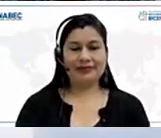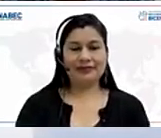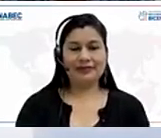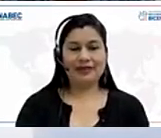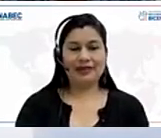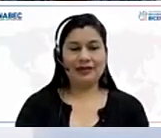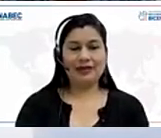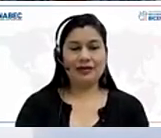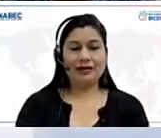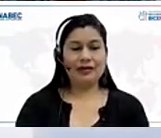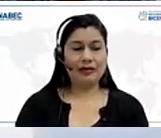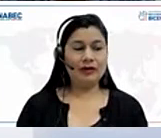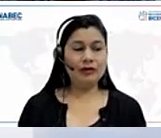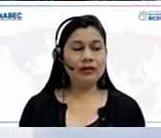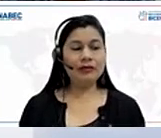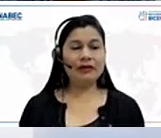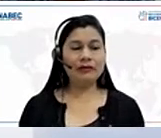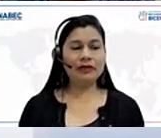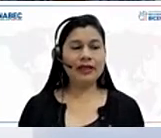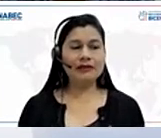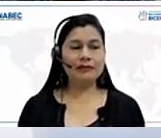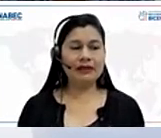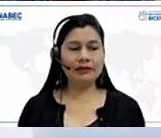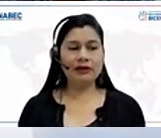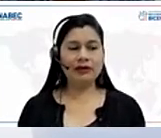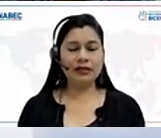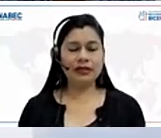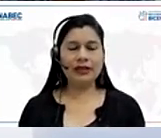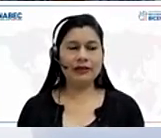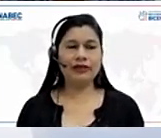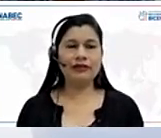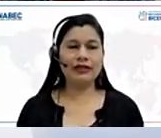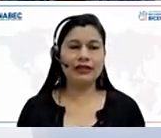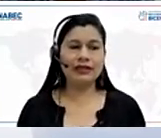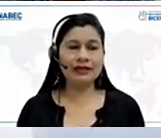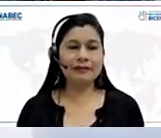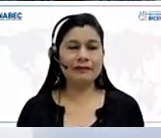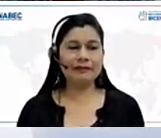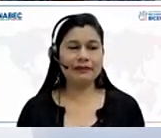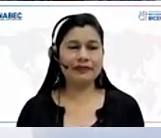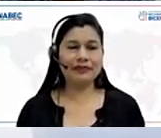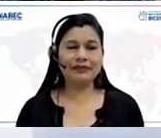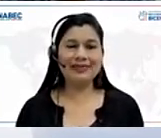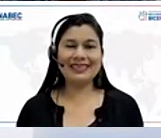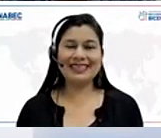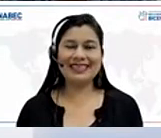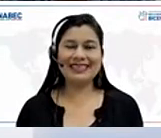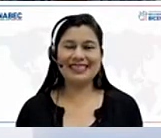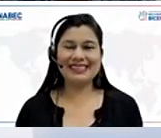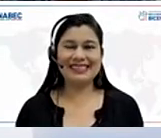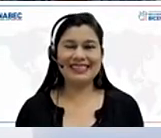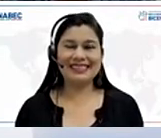Sí. Un ex becario de pregrado que termina sus estudios en Japón y retorna al Perú